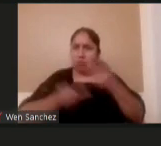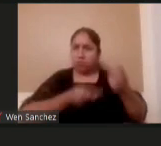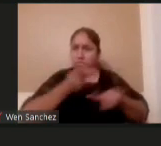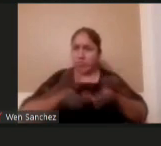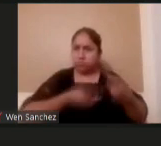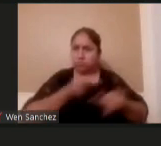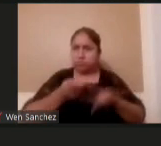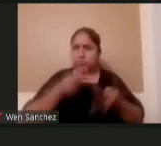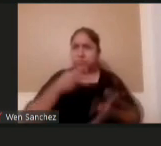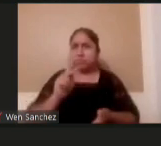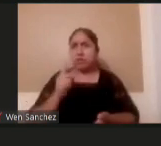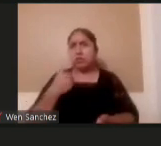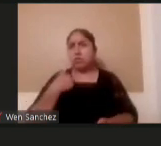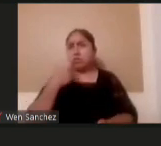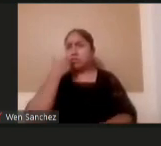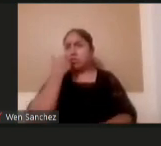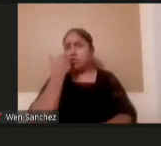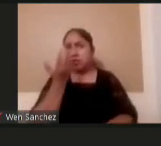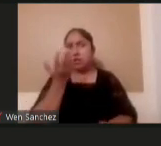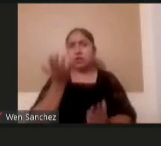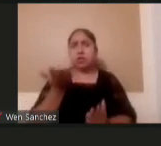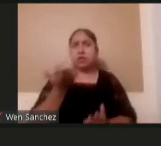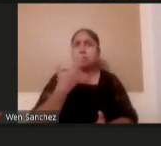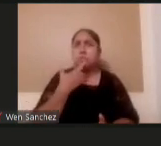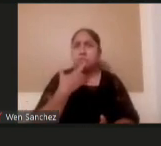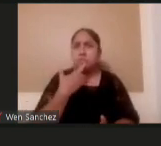es considerar un informe